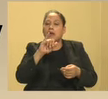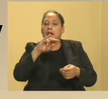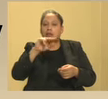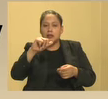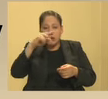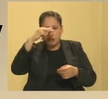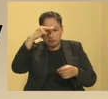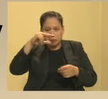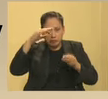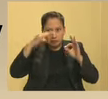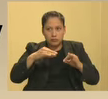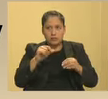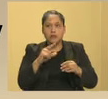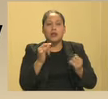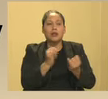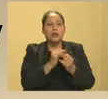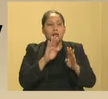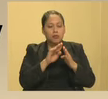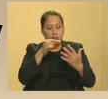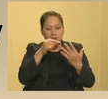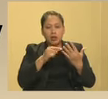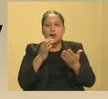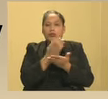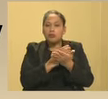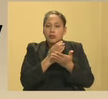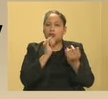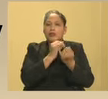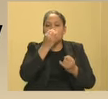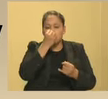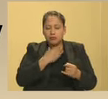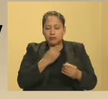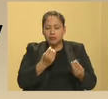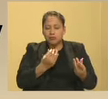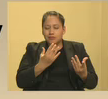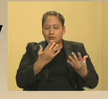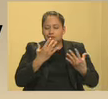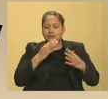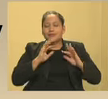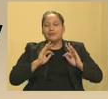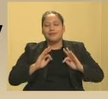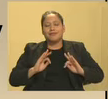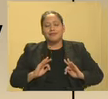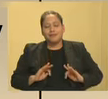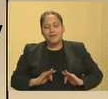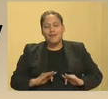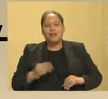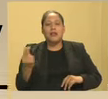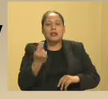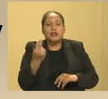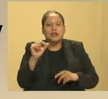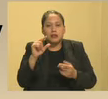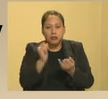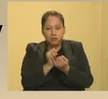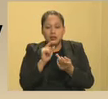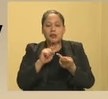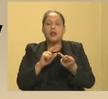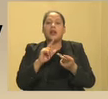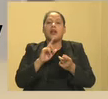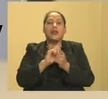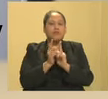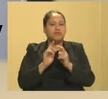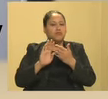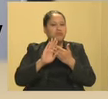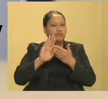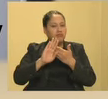México, además de sus cualidades culinarias y aromáticas, es tranquilizante, afrodisíaco y